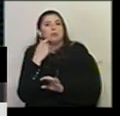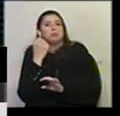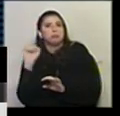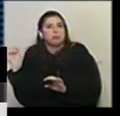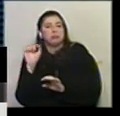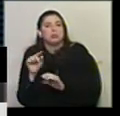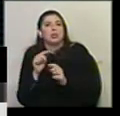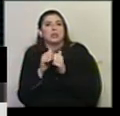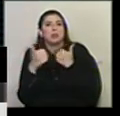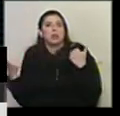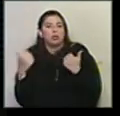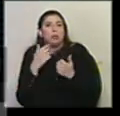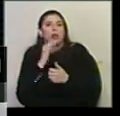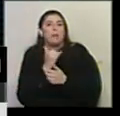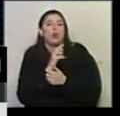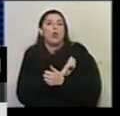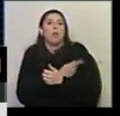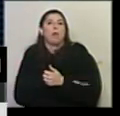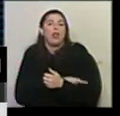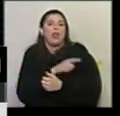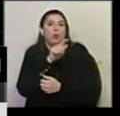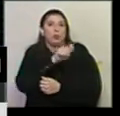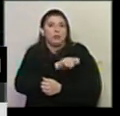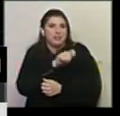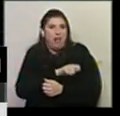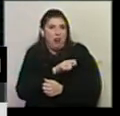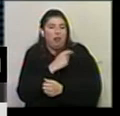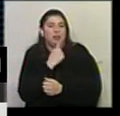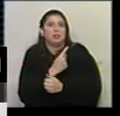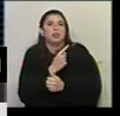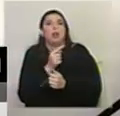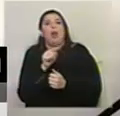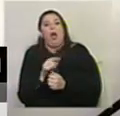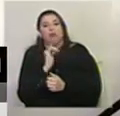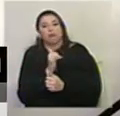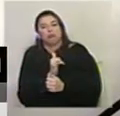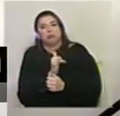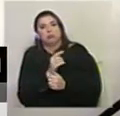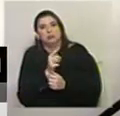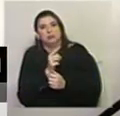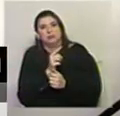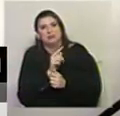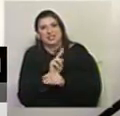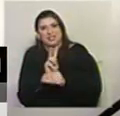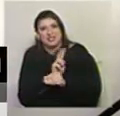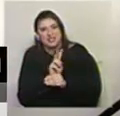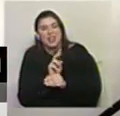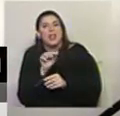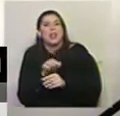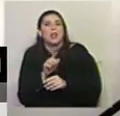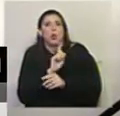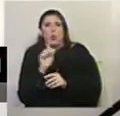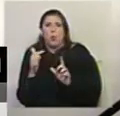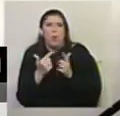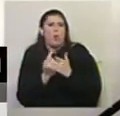el poder judicial condena a dar un medicamento que no está cubierto. Es decir, acá no hay opiniones que sean las